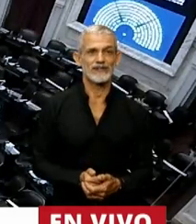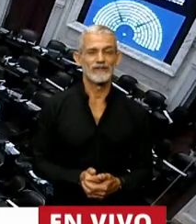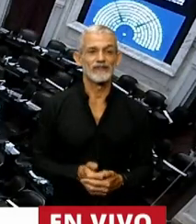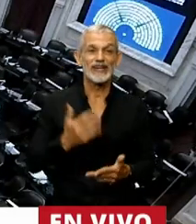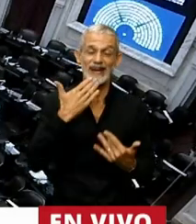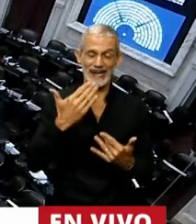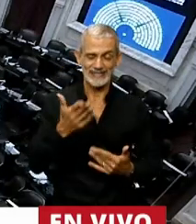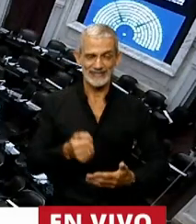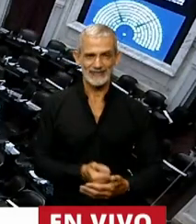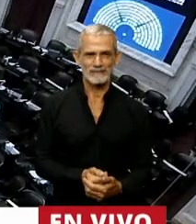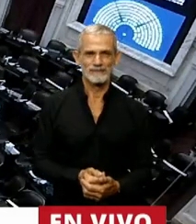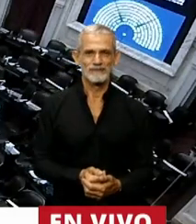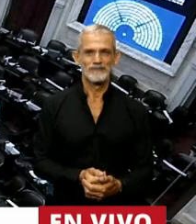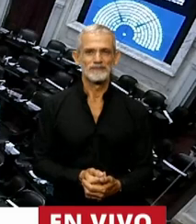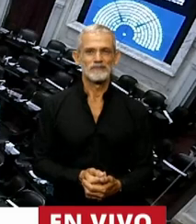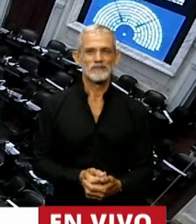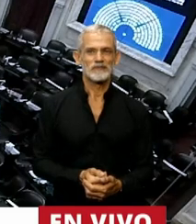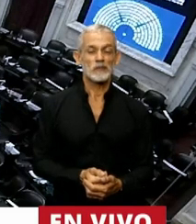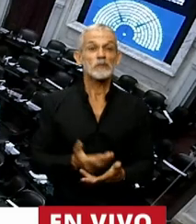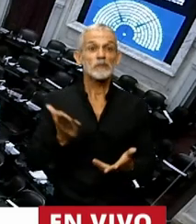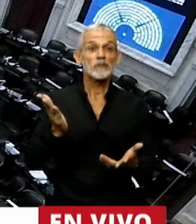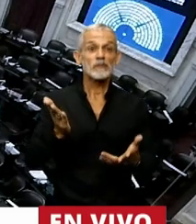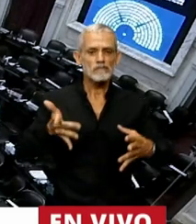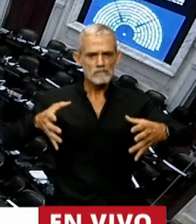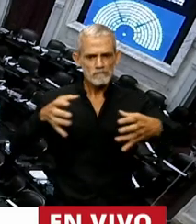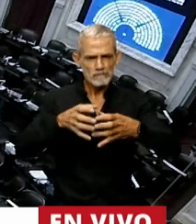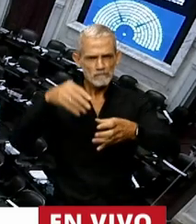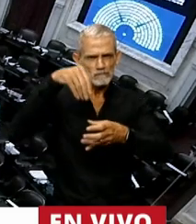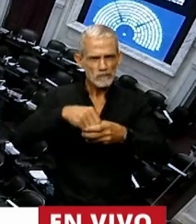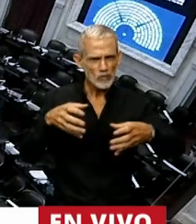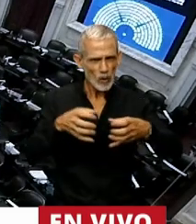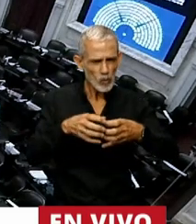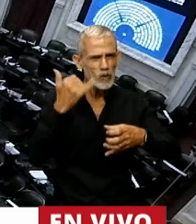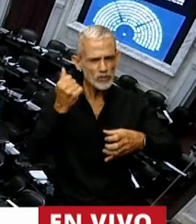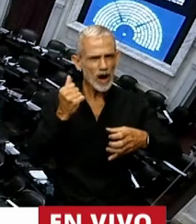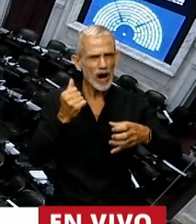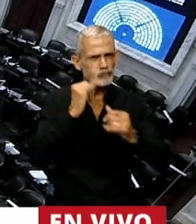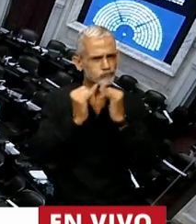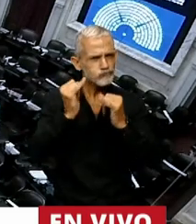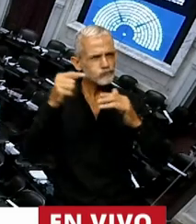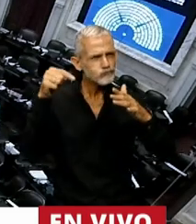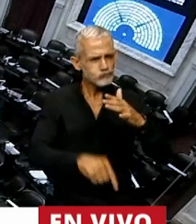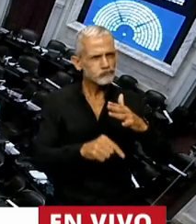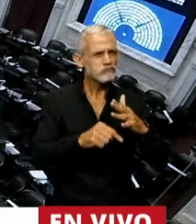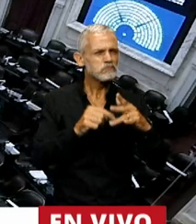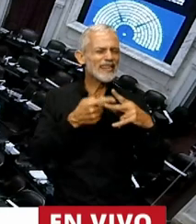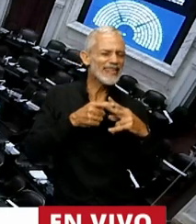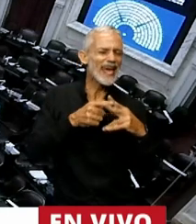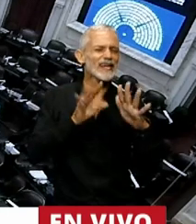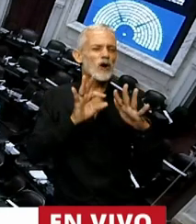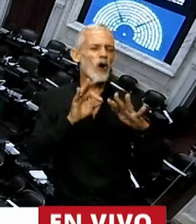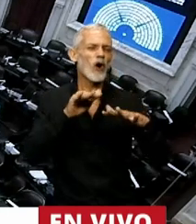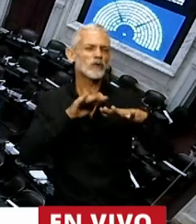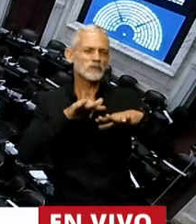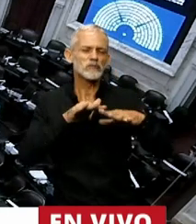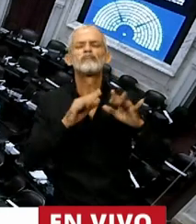Gracias, presidente. Dado que integrantes de mi interbloque han ahondado en datos técnicos y